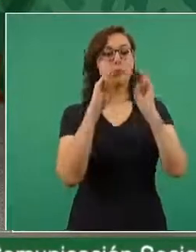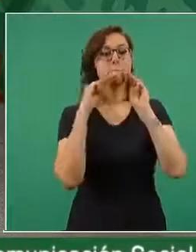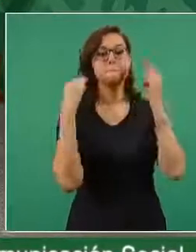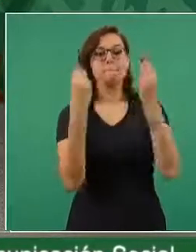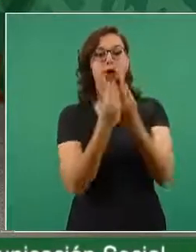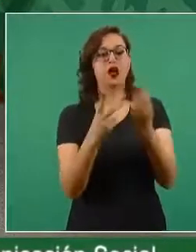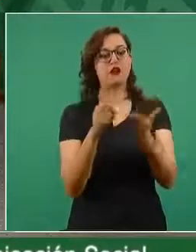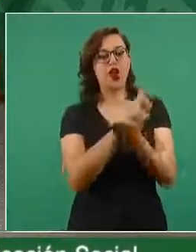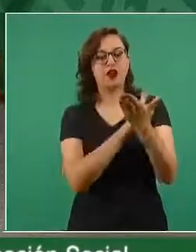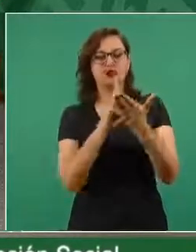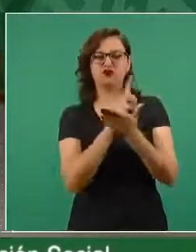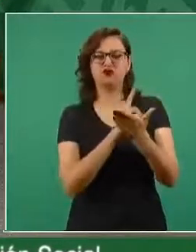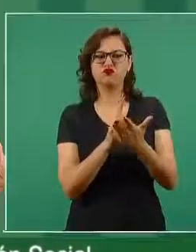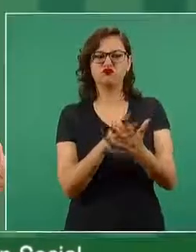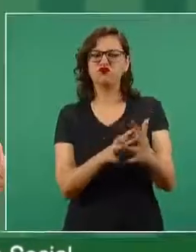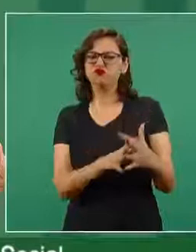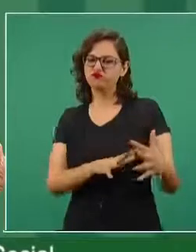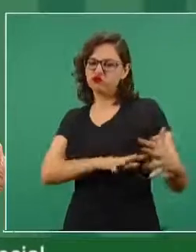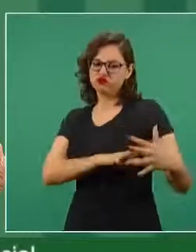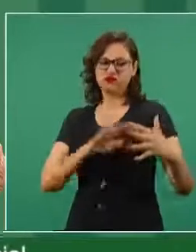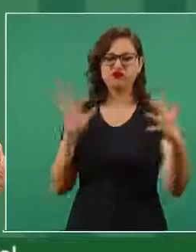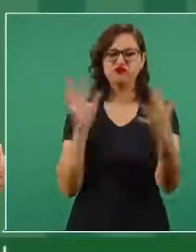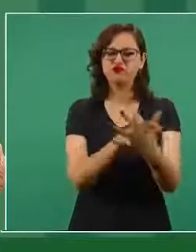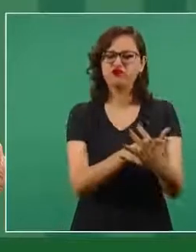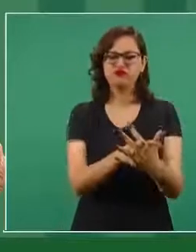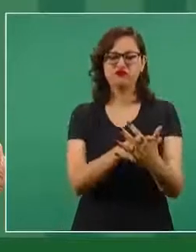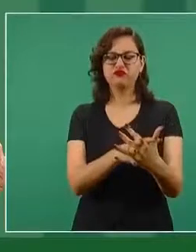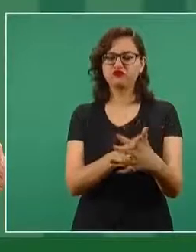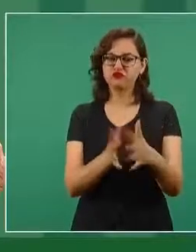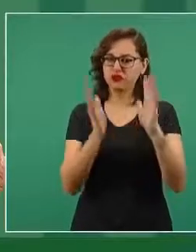Fue pegarle un balazo